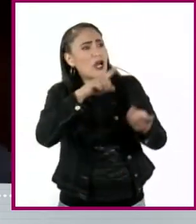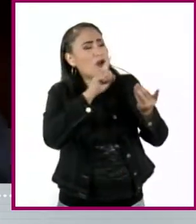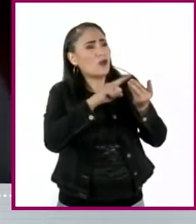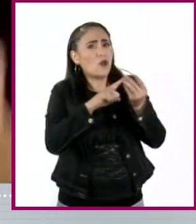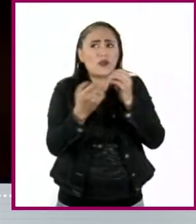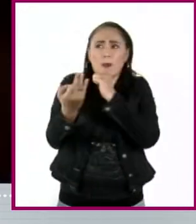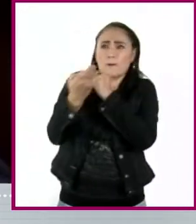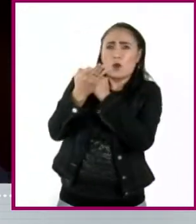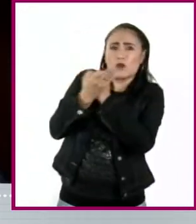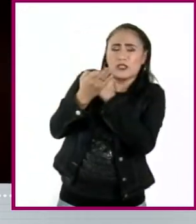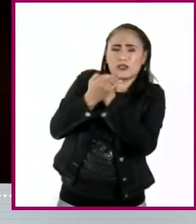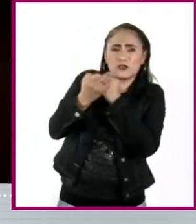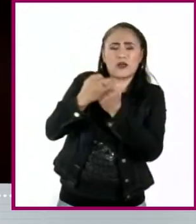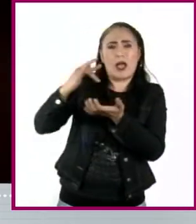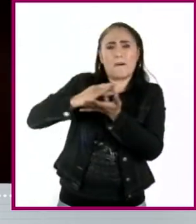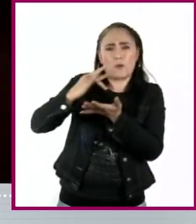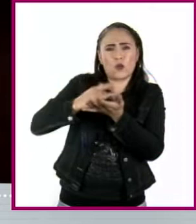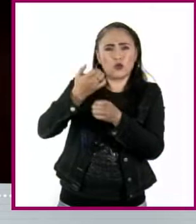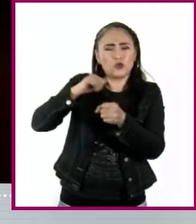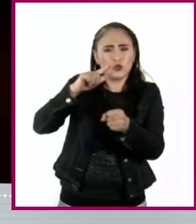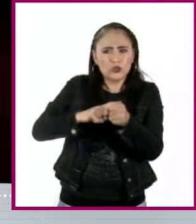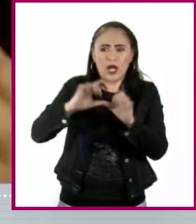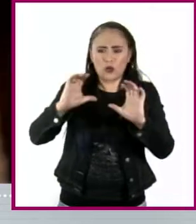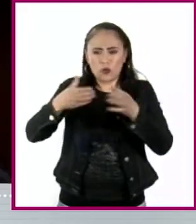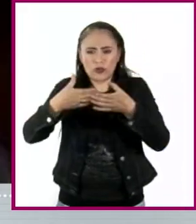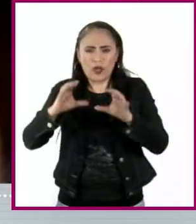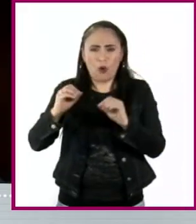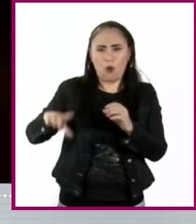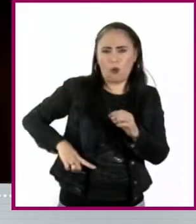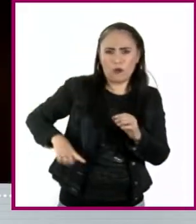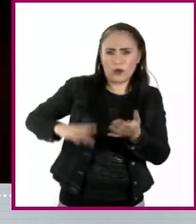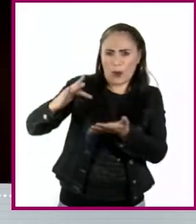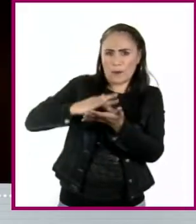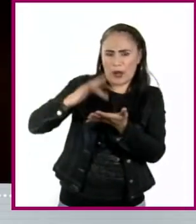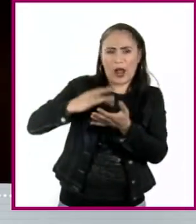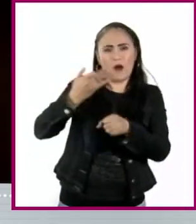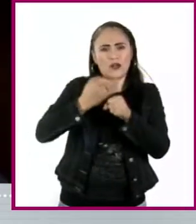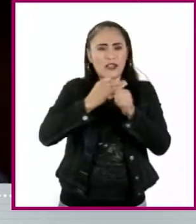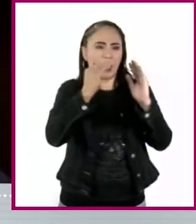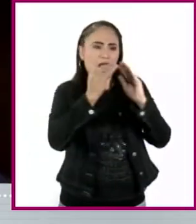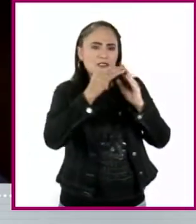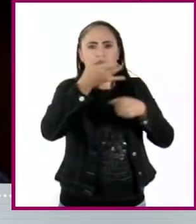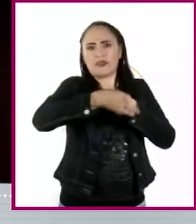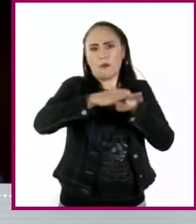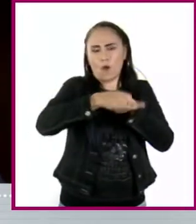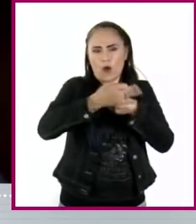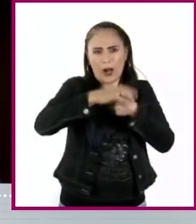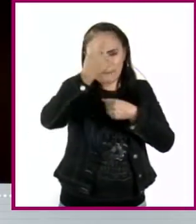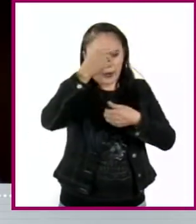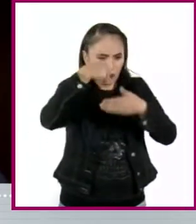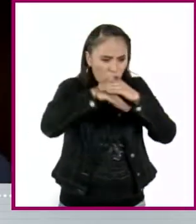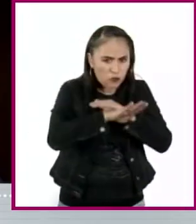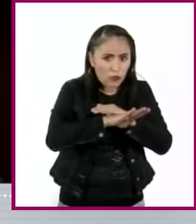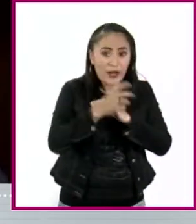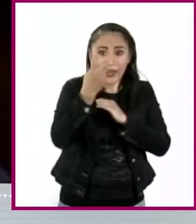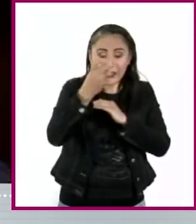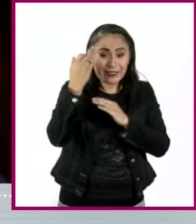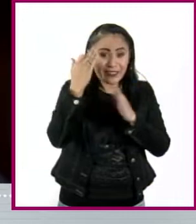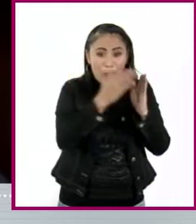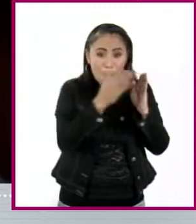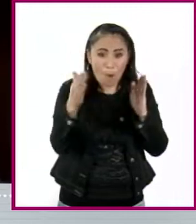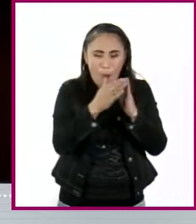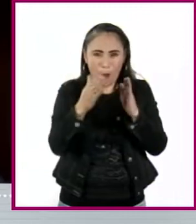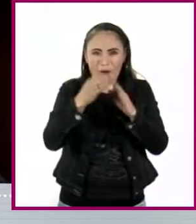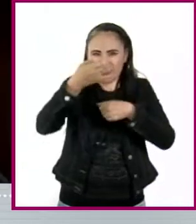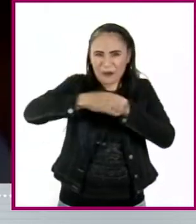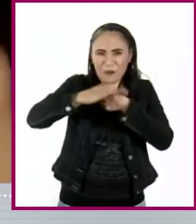social, comunitario o de gobierno que nos permita tener un lugar temporal de refugio. Ese momento temporal nos coloca a